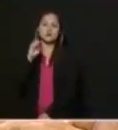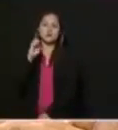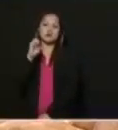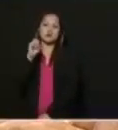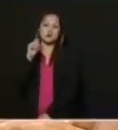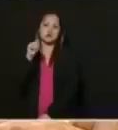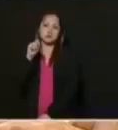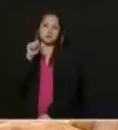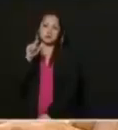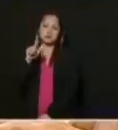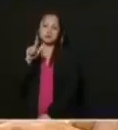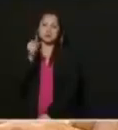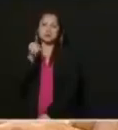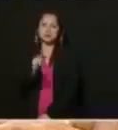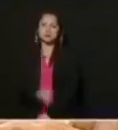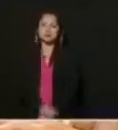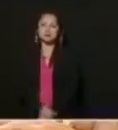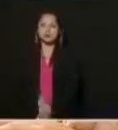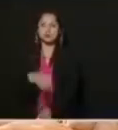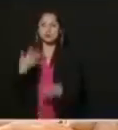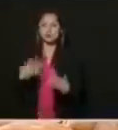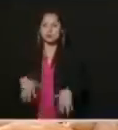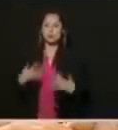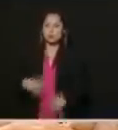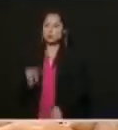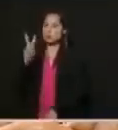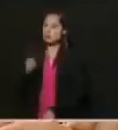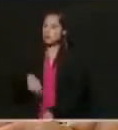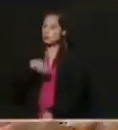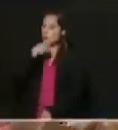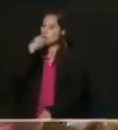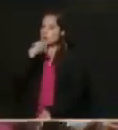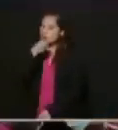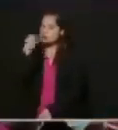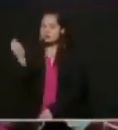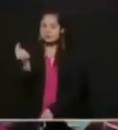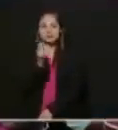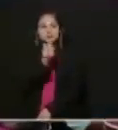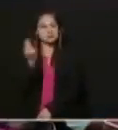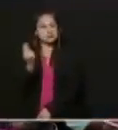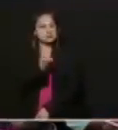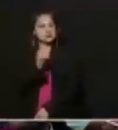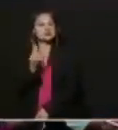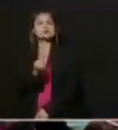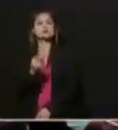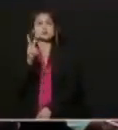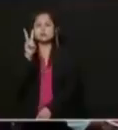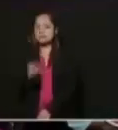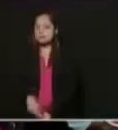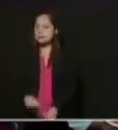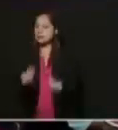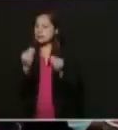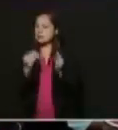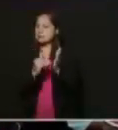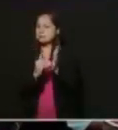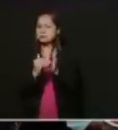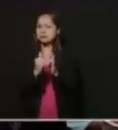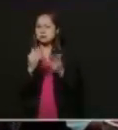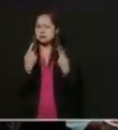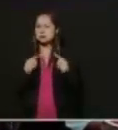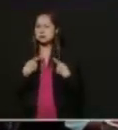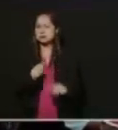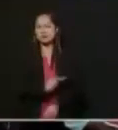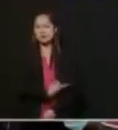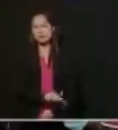tan necesaria en nuestro país para los millones de personas que están en situación de veras